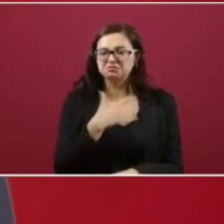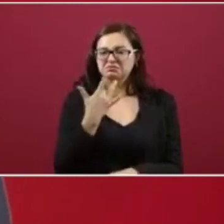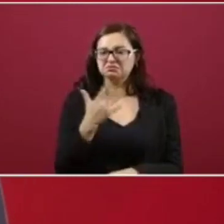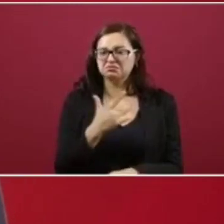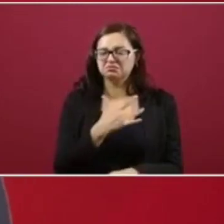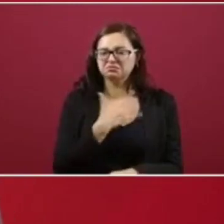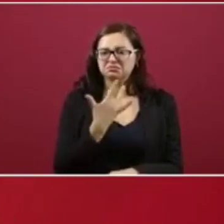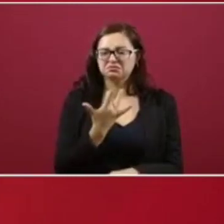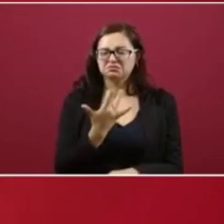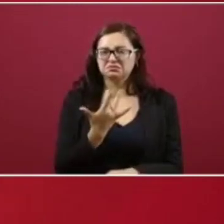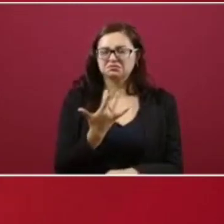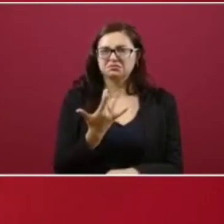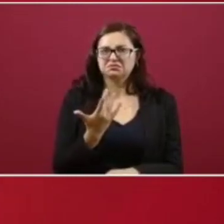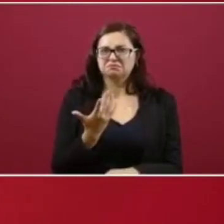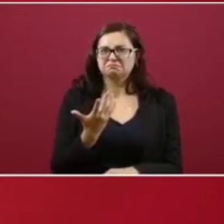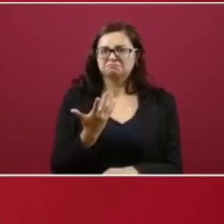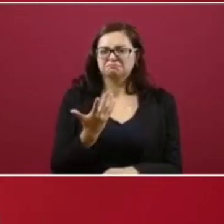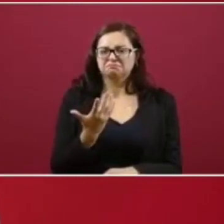una